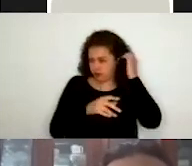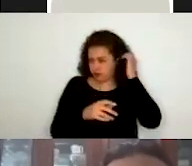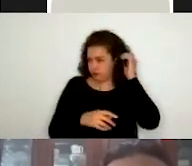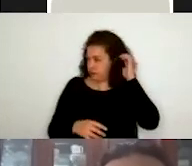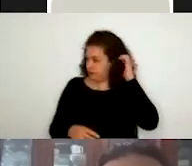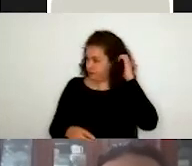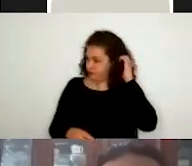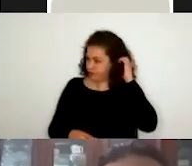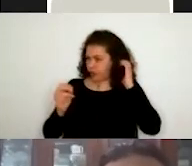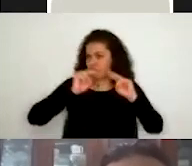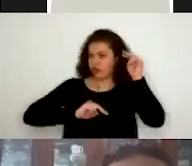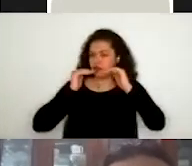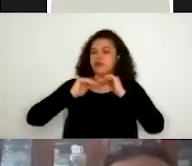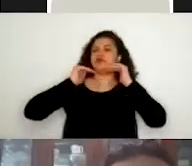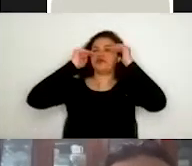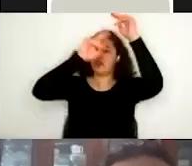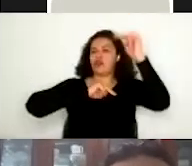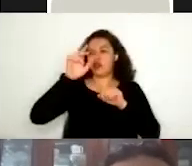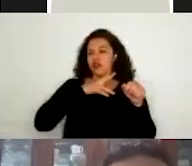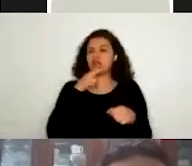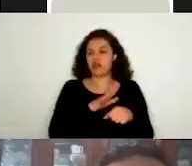si es de varios niveles, qué nivel ocupa.